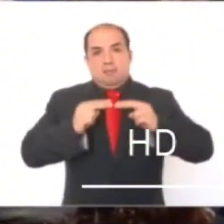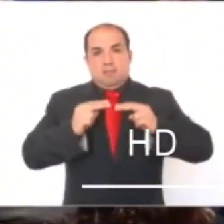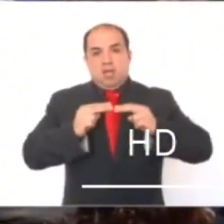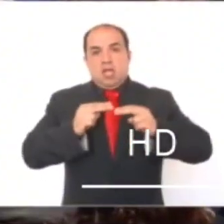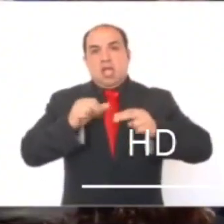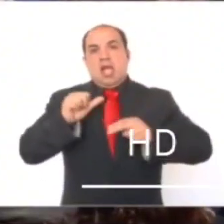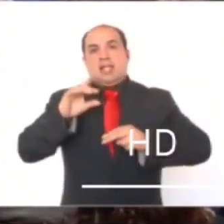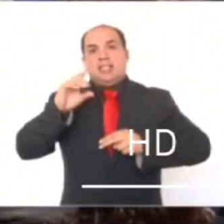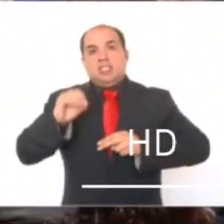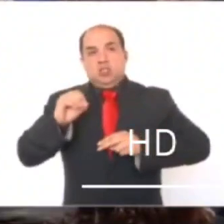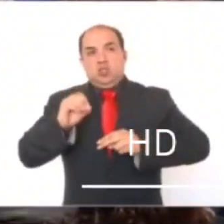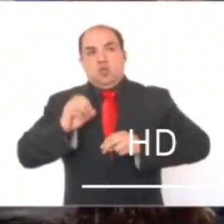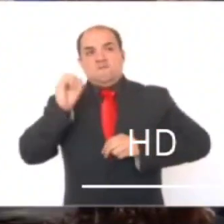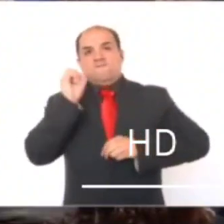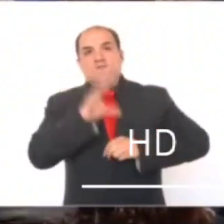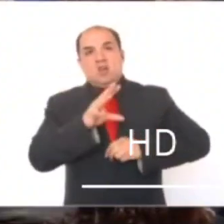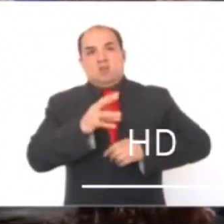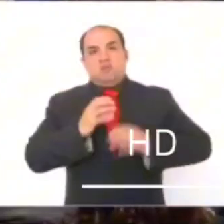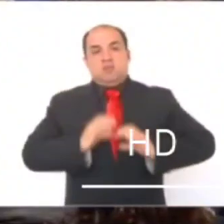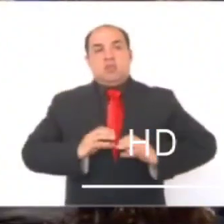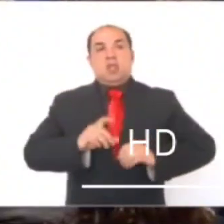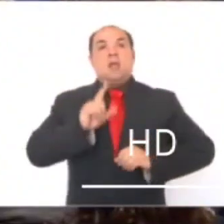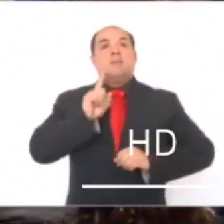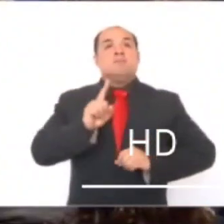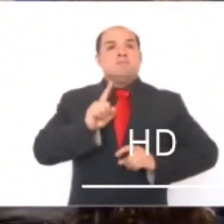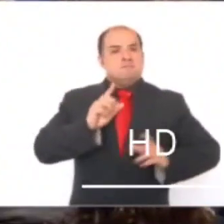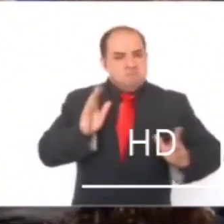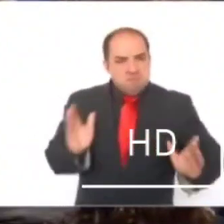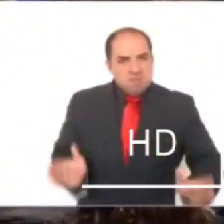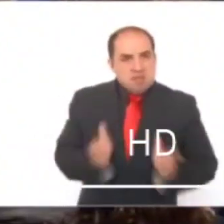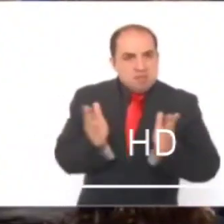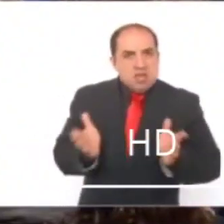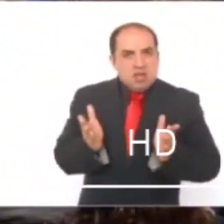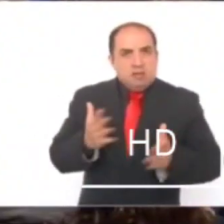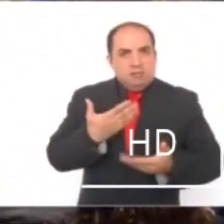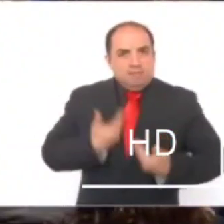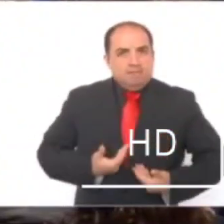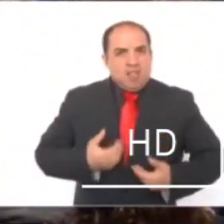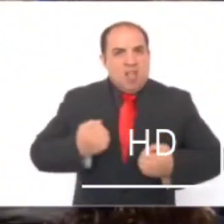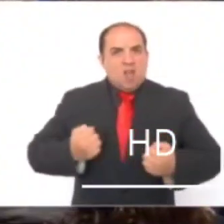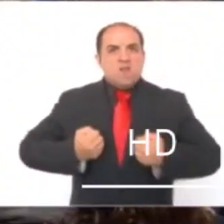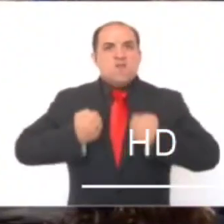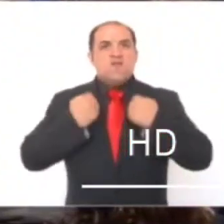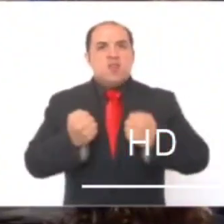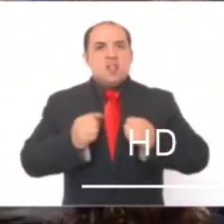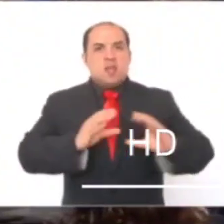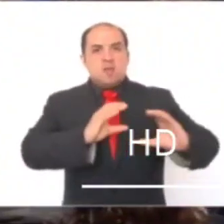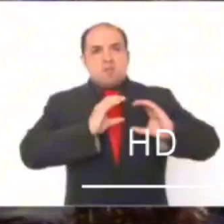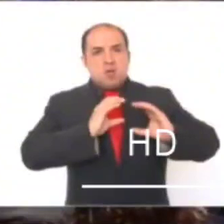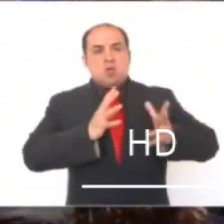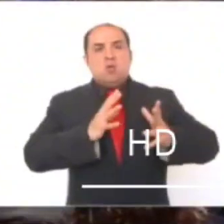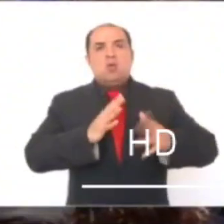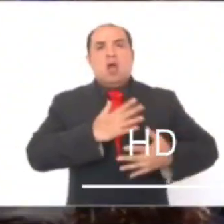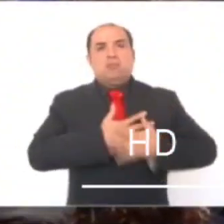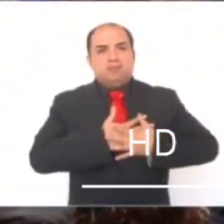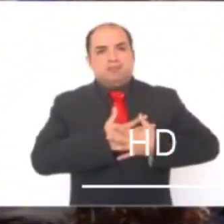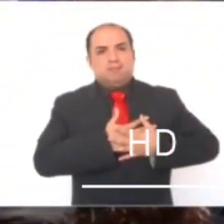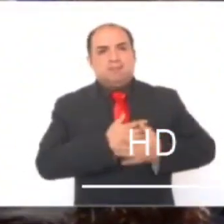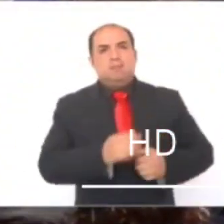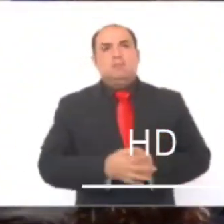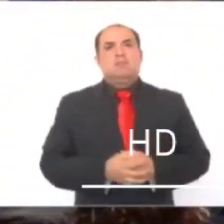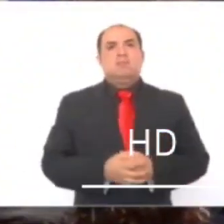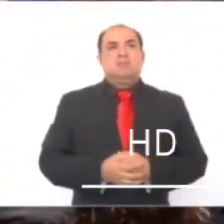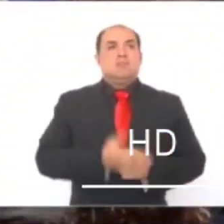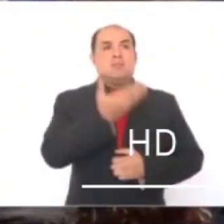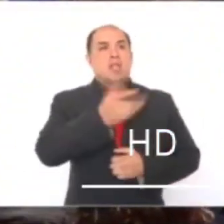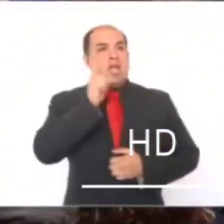por ácido, y aún así me impulsó, me fortaleció, me cuidó amorosamente. A